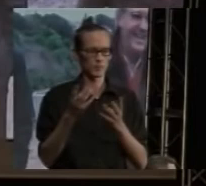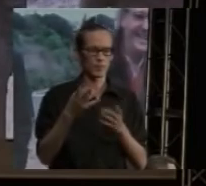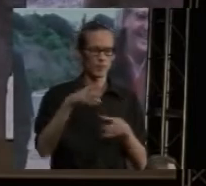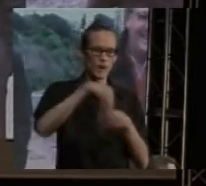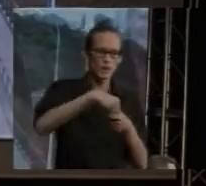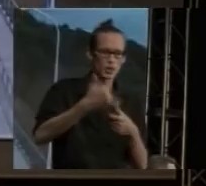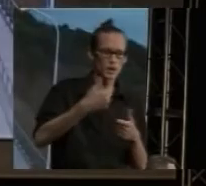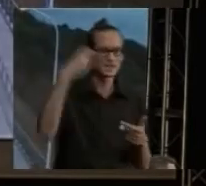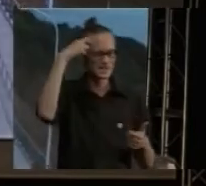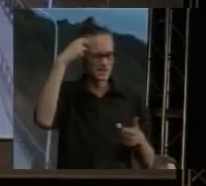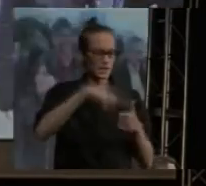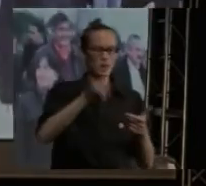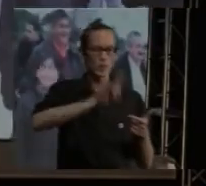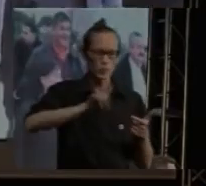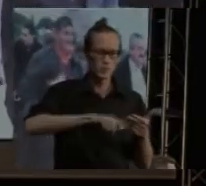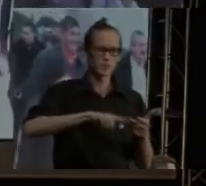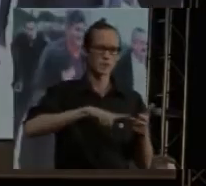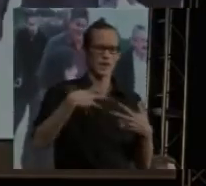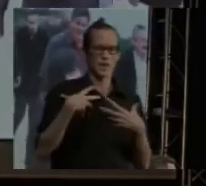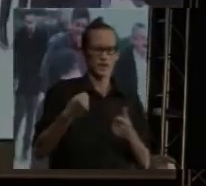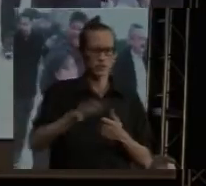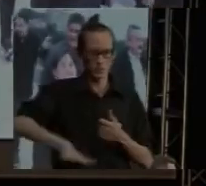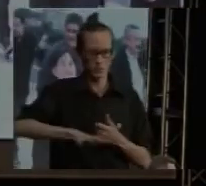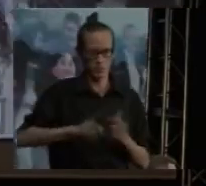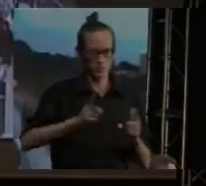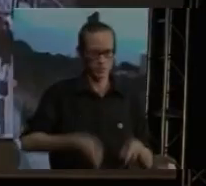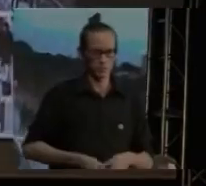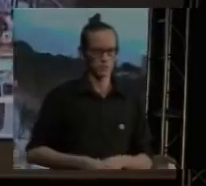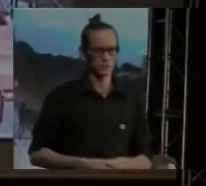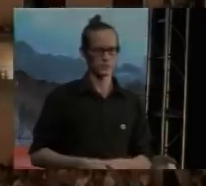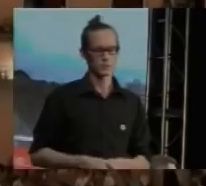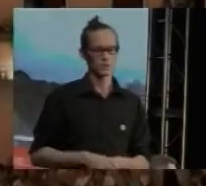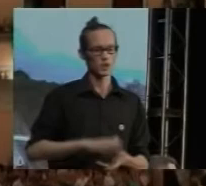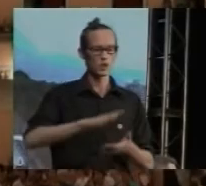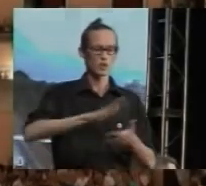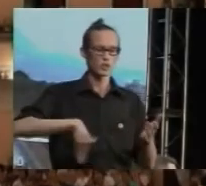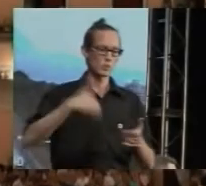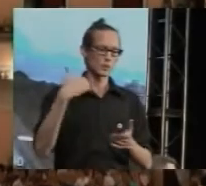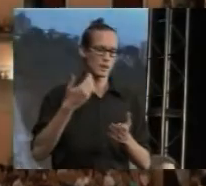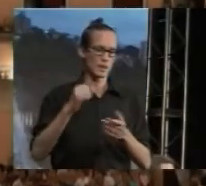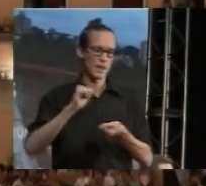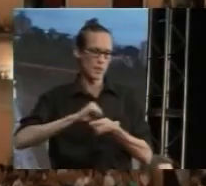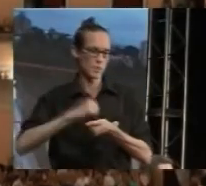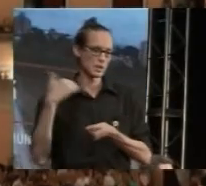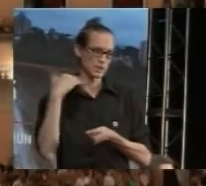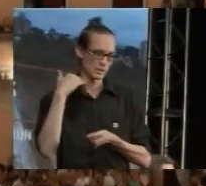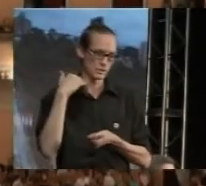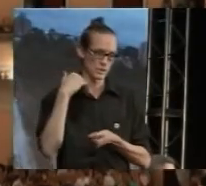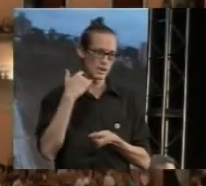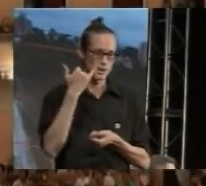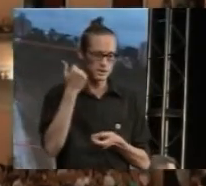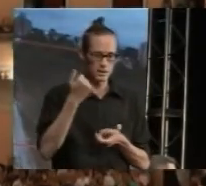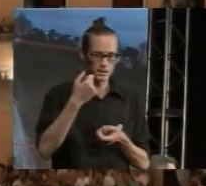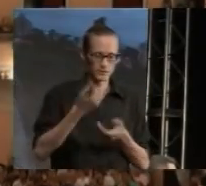los sindicatos, las universidades y la Defensoría del Pueblo. Respecto a la editorial, ya está en imprenta el primer libro que